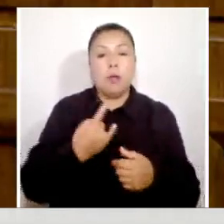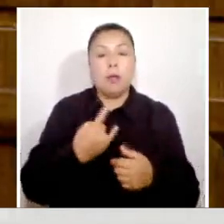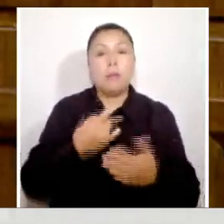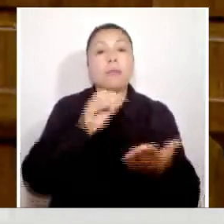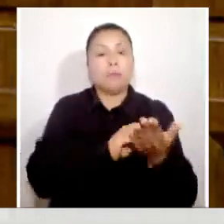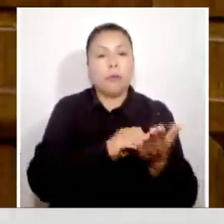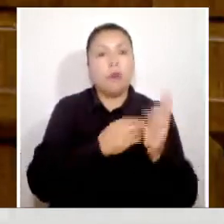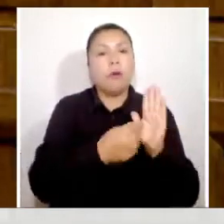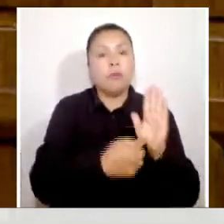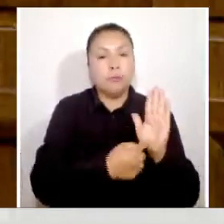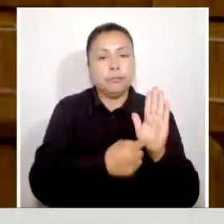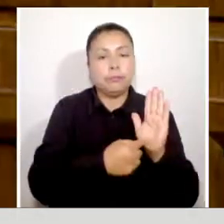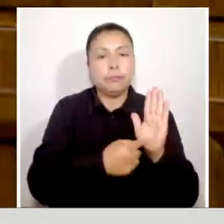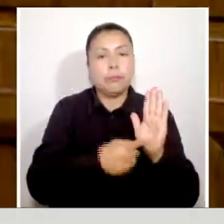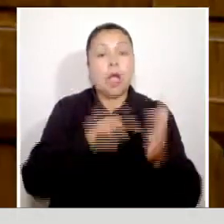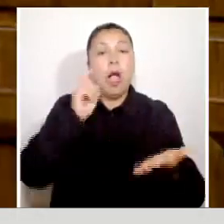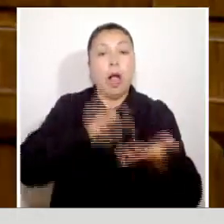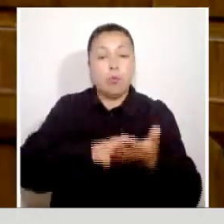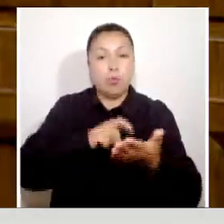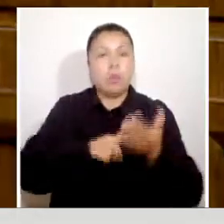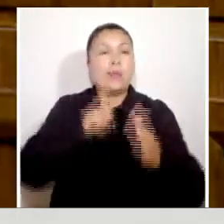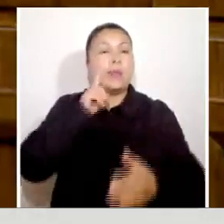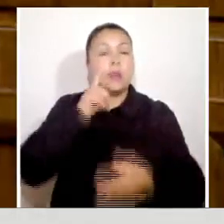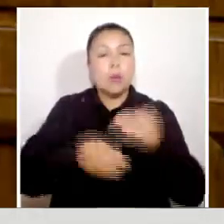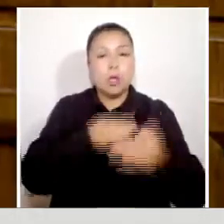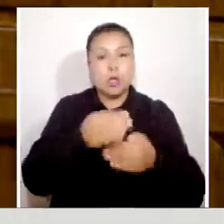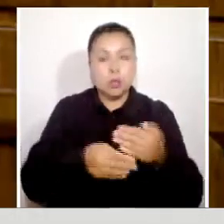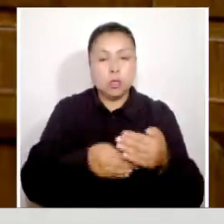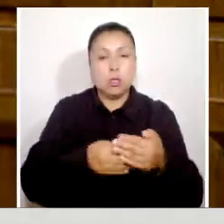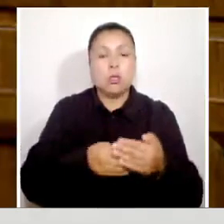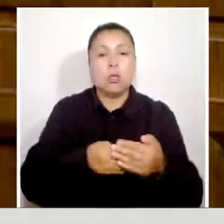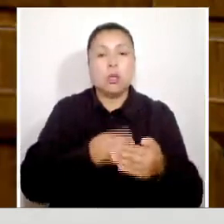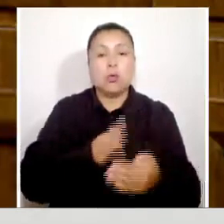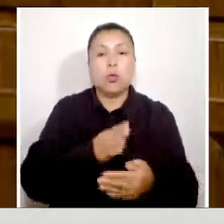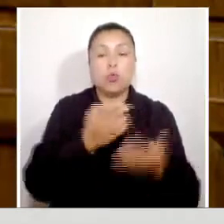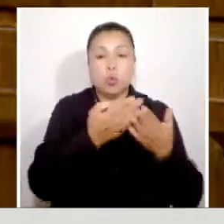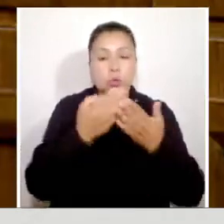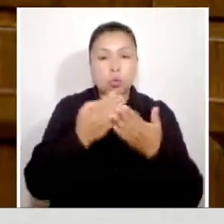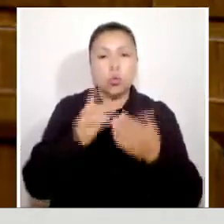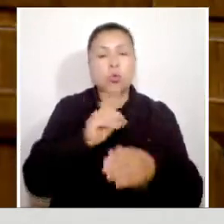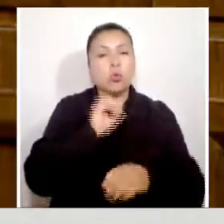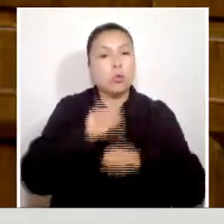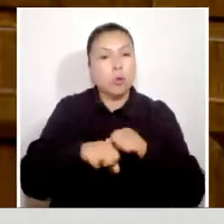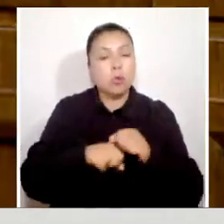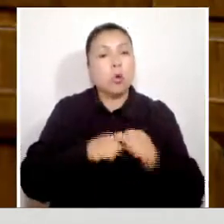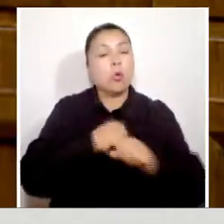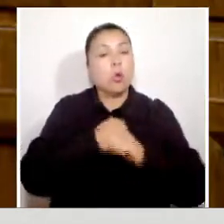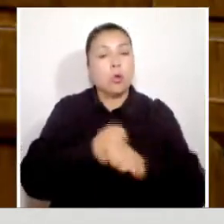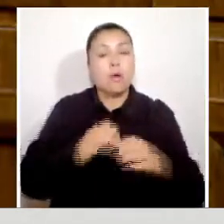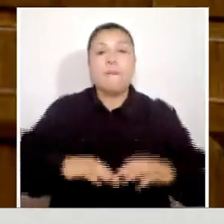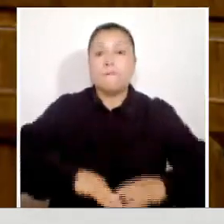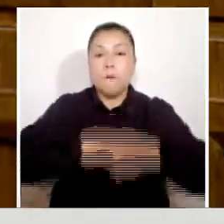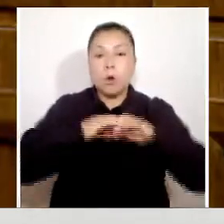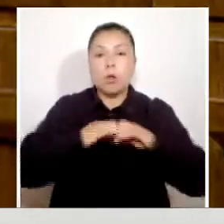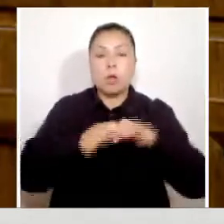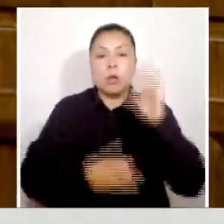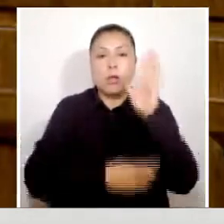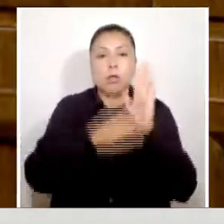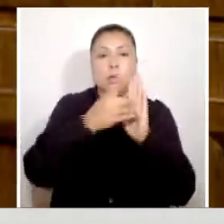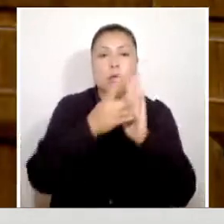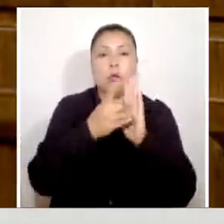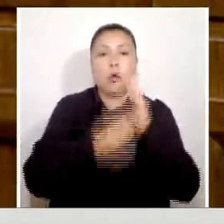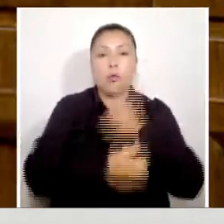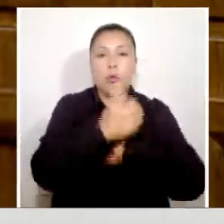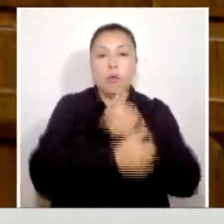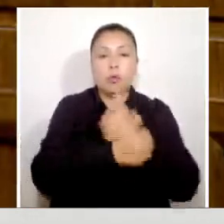al puntaje que obtienen para continuar sus estudios aquellos inaceptables y va en contra del fortalecimiento del desarrollo profesional